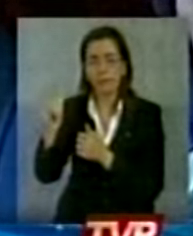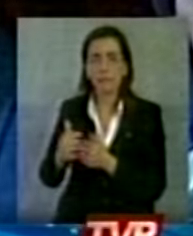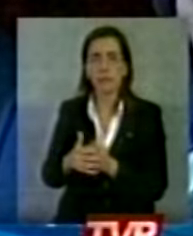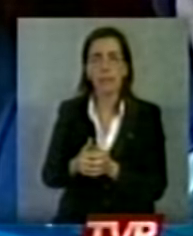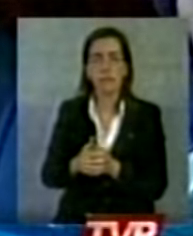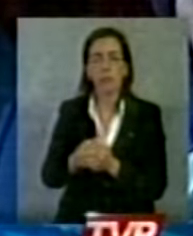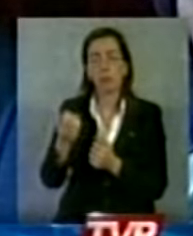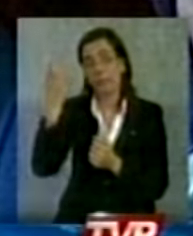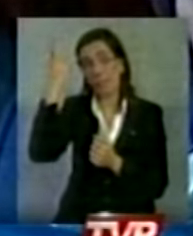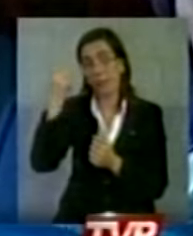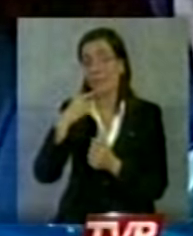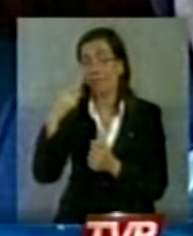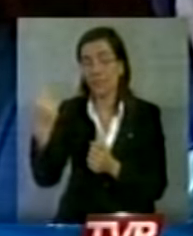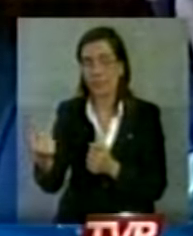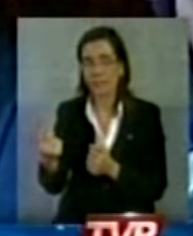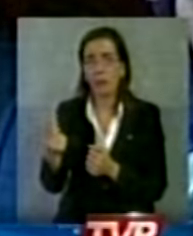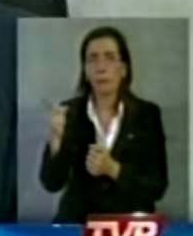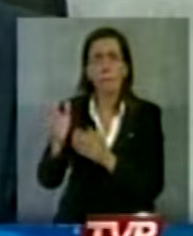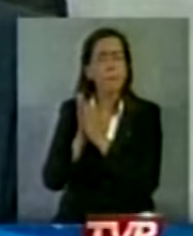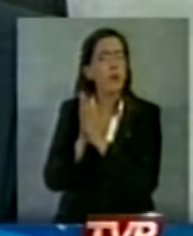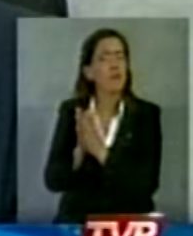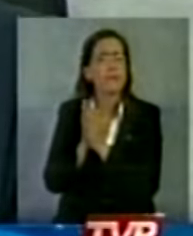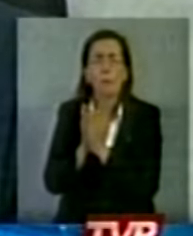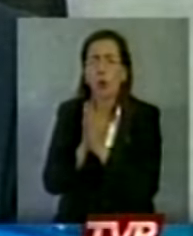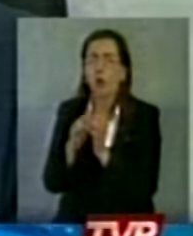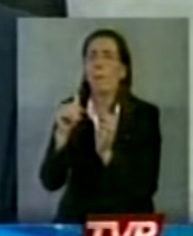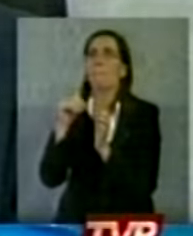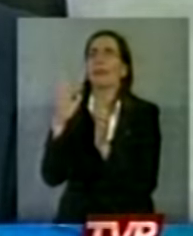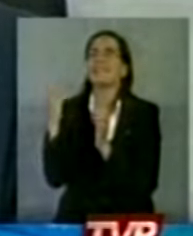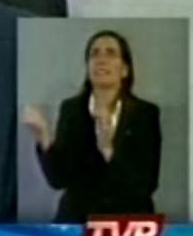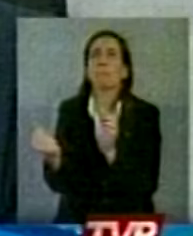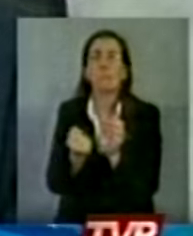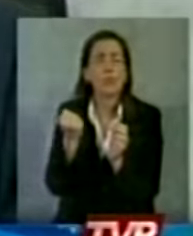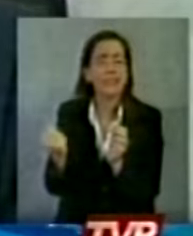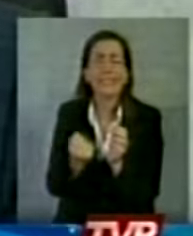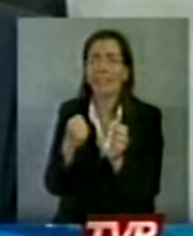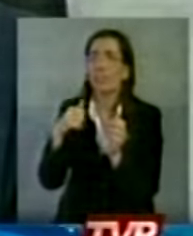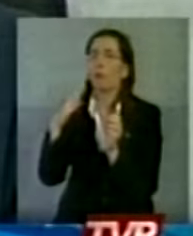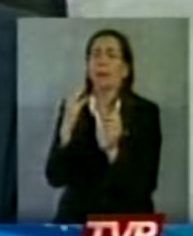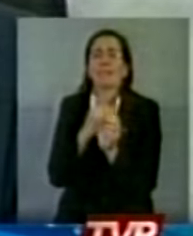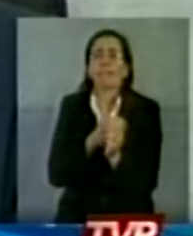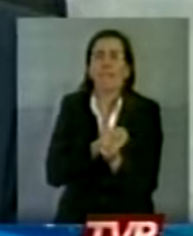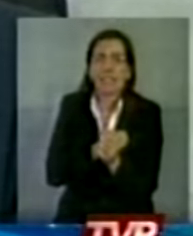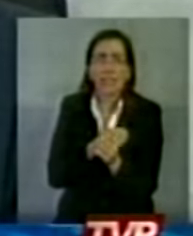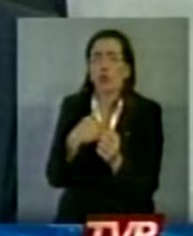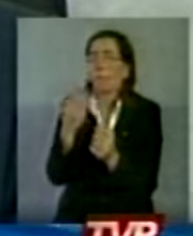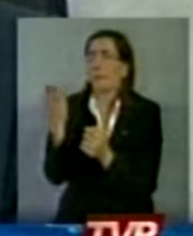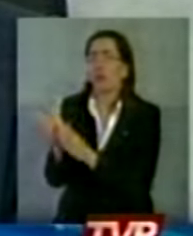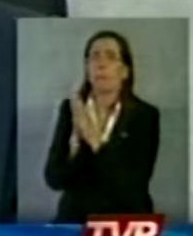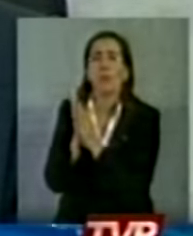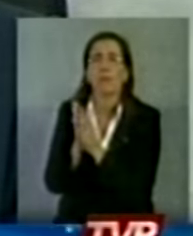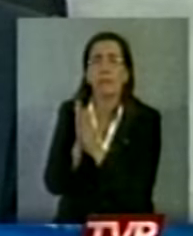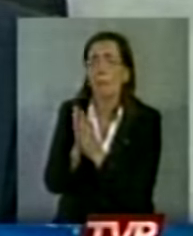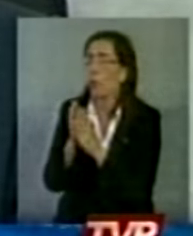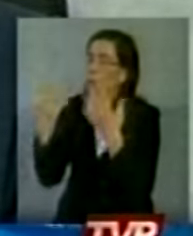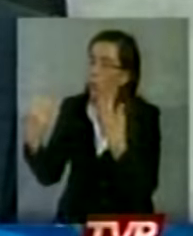San Martín decía: por lo más sagrado, les suplico, hagan